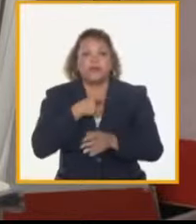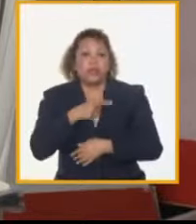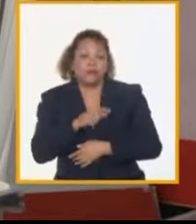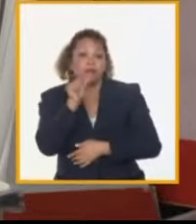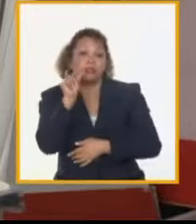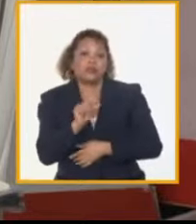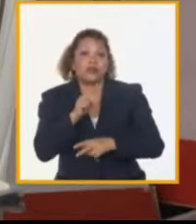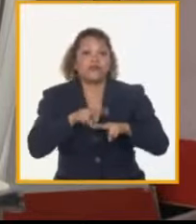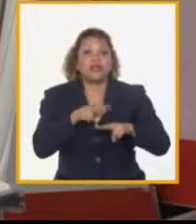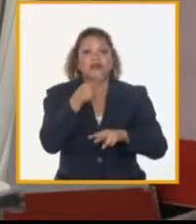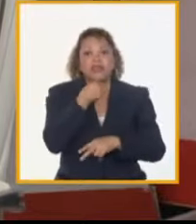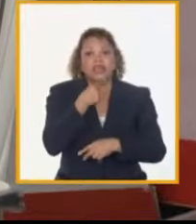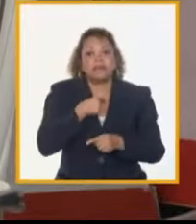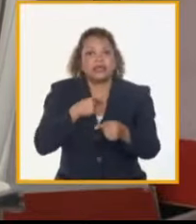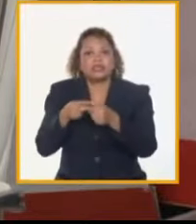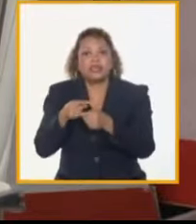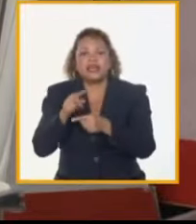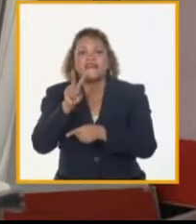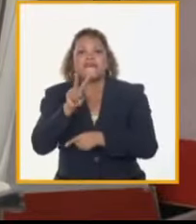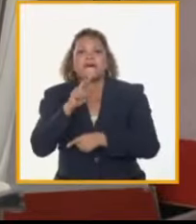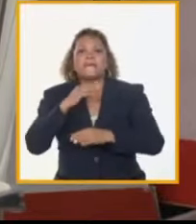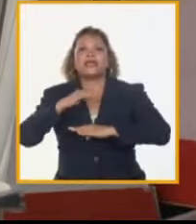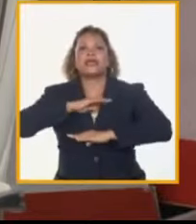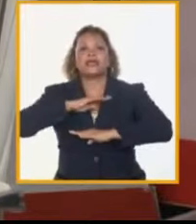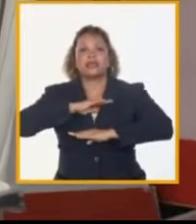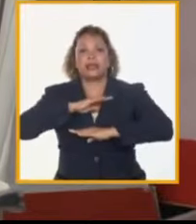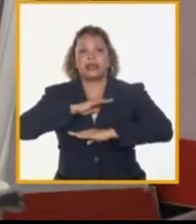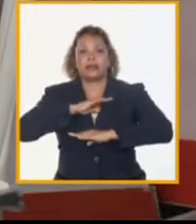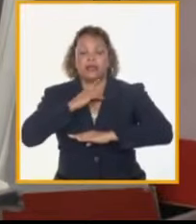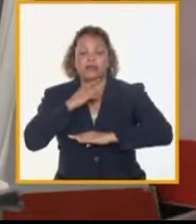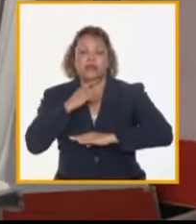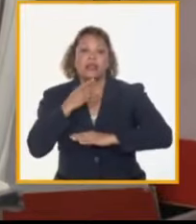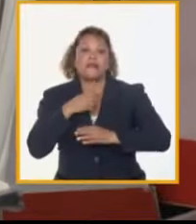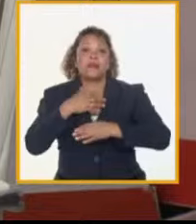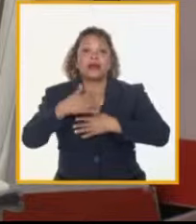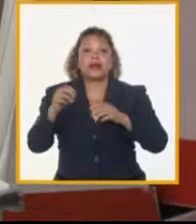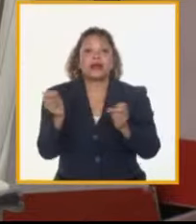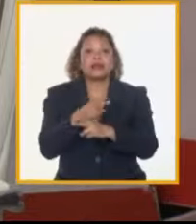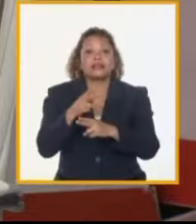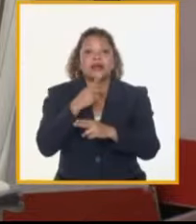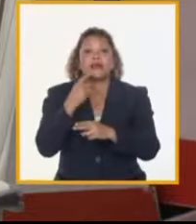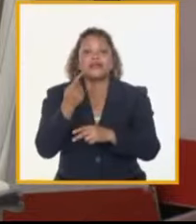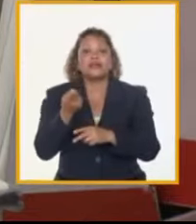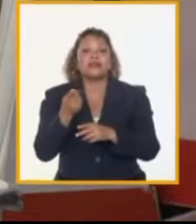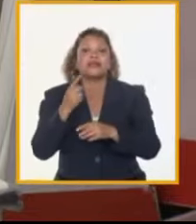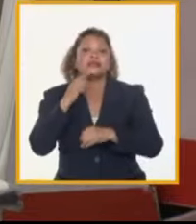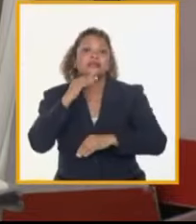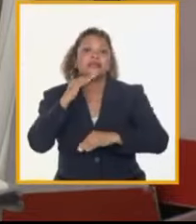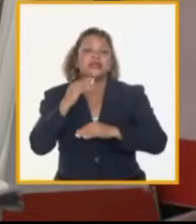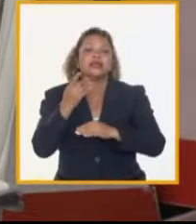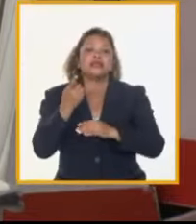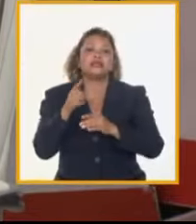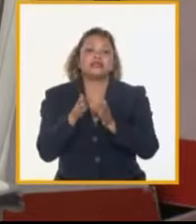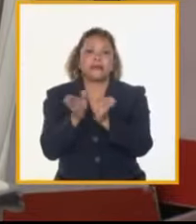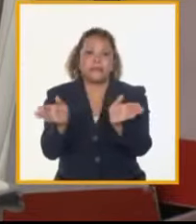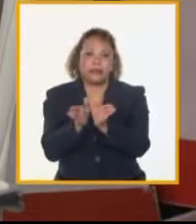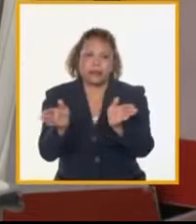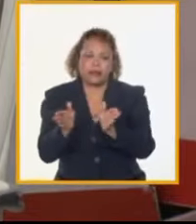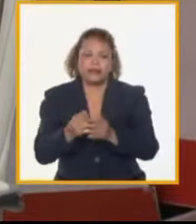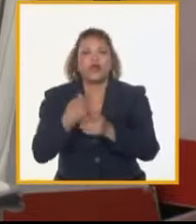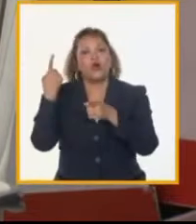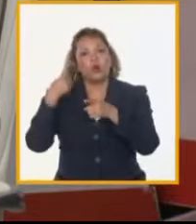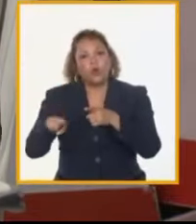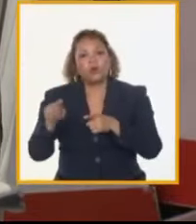Vieja, tenía más cerca la Virgen del Camino, que queda en la propia calzada de San Miguel. Tiene la agencia de 10 de octubre, que queda en